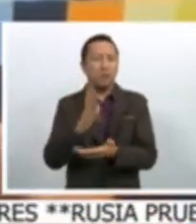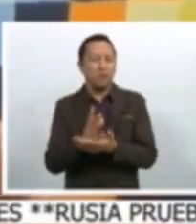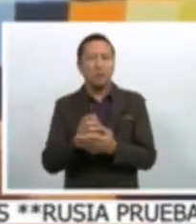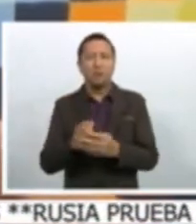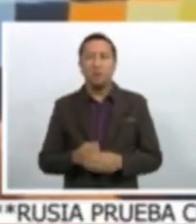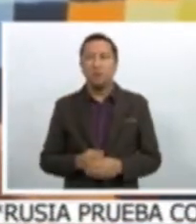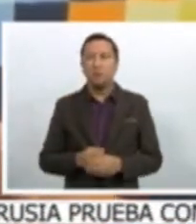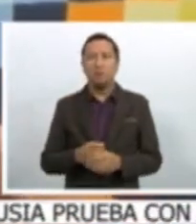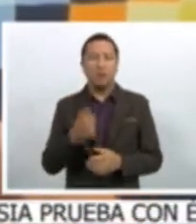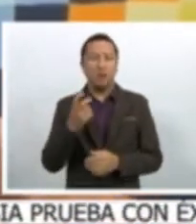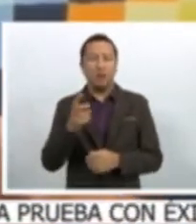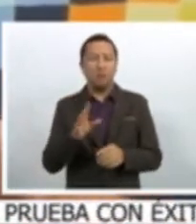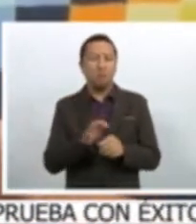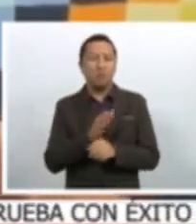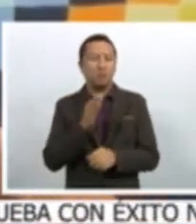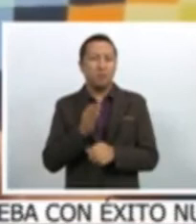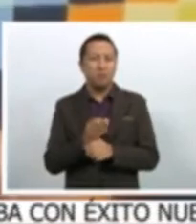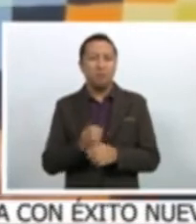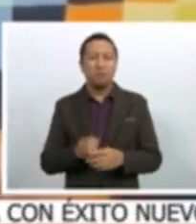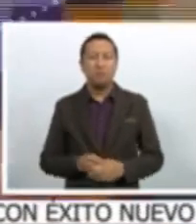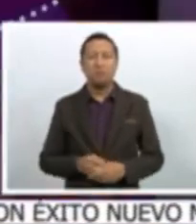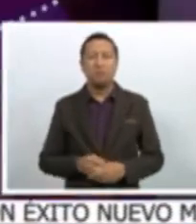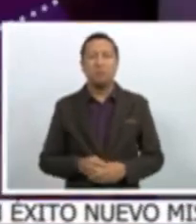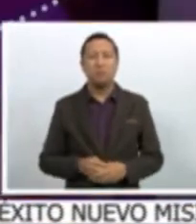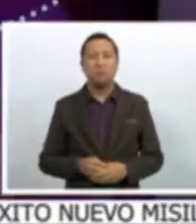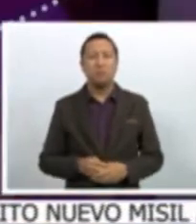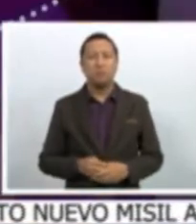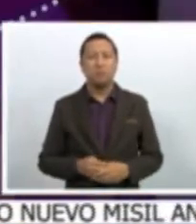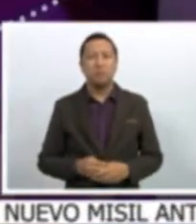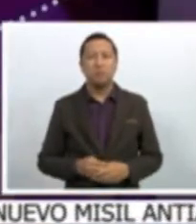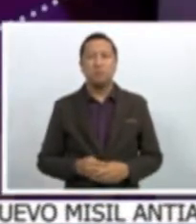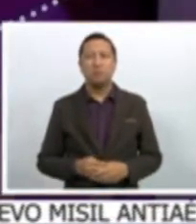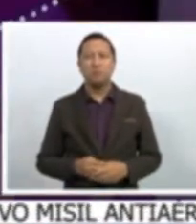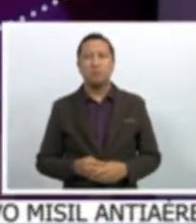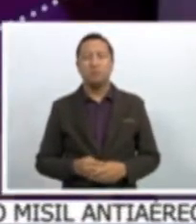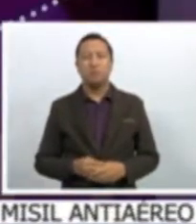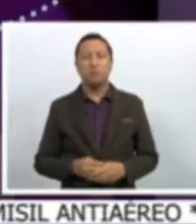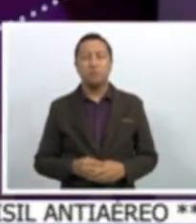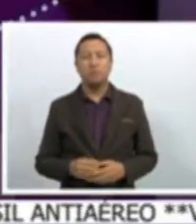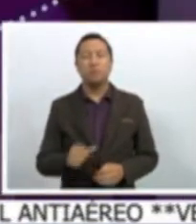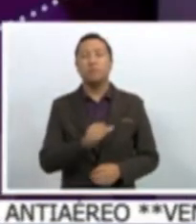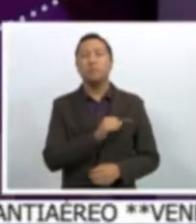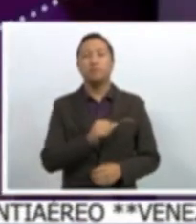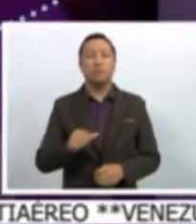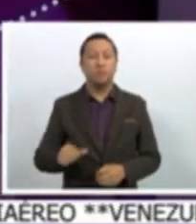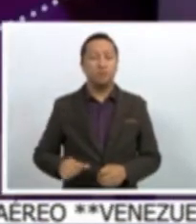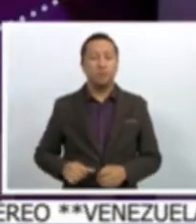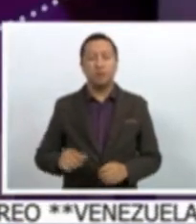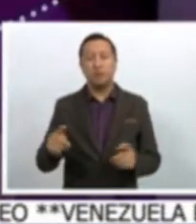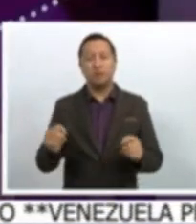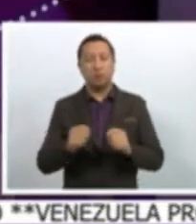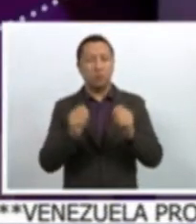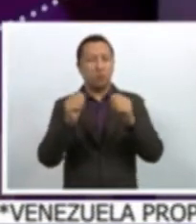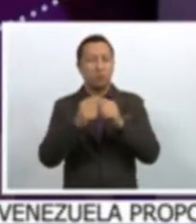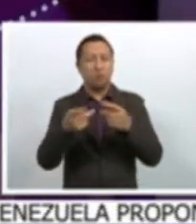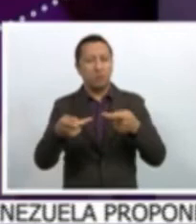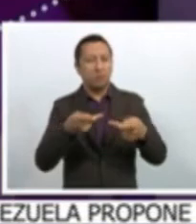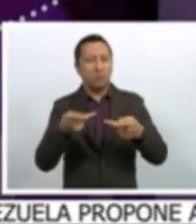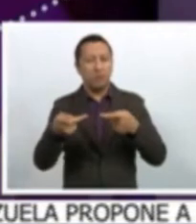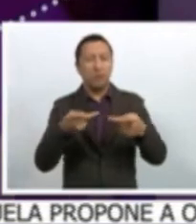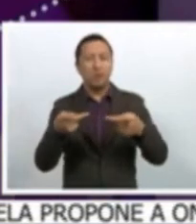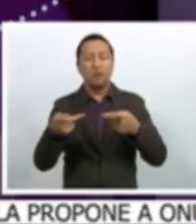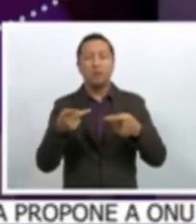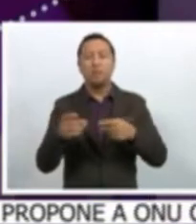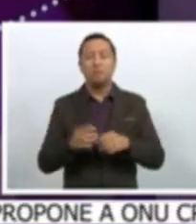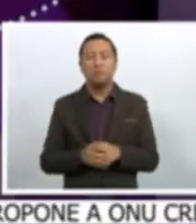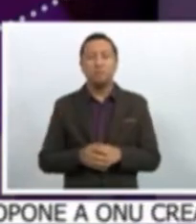Y pues en ese sentido nos favoreció. En más información, el Ayuntamiento de Tulum prepara un operativo para